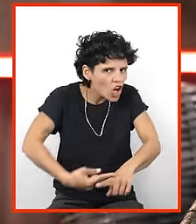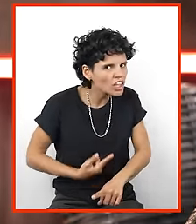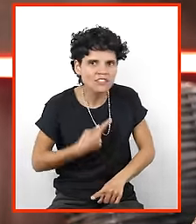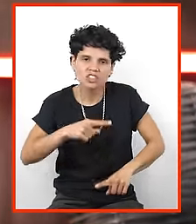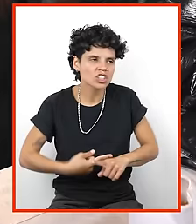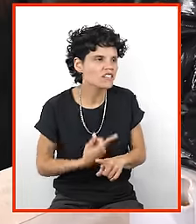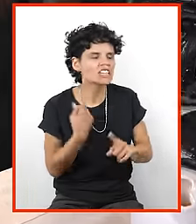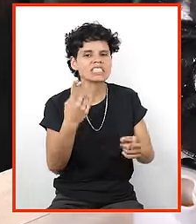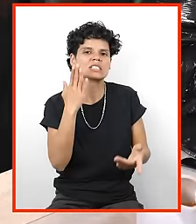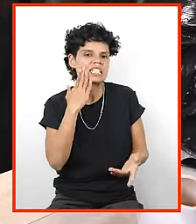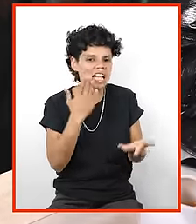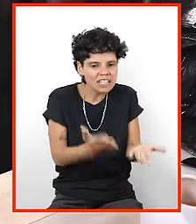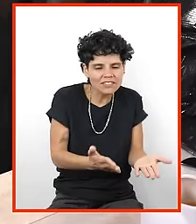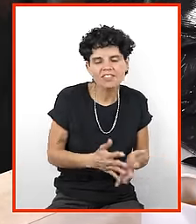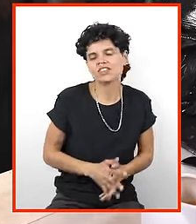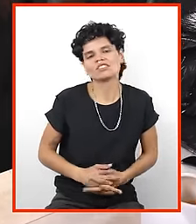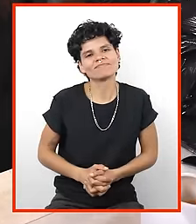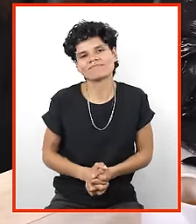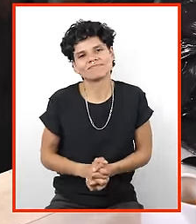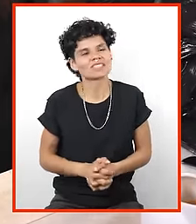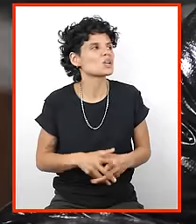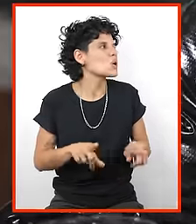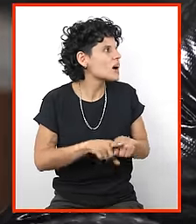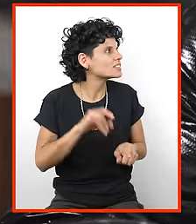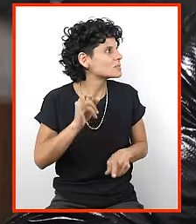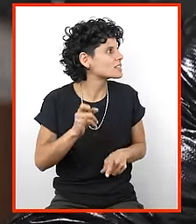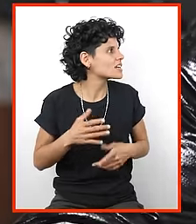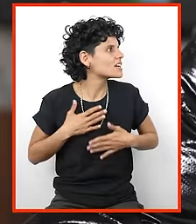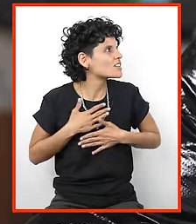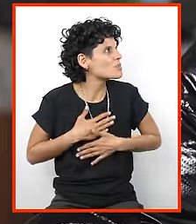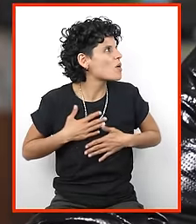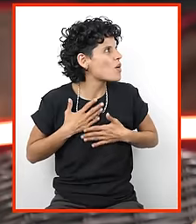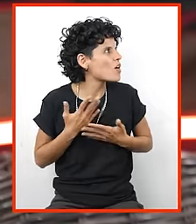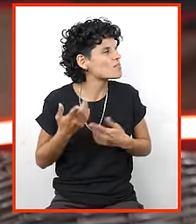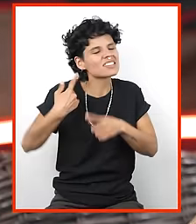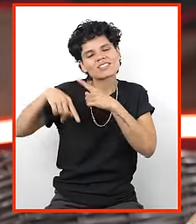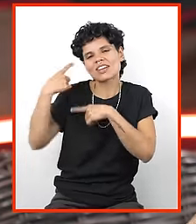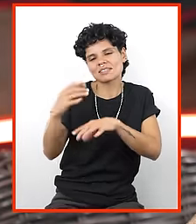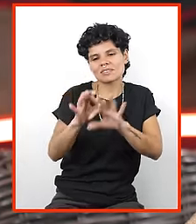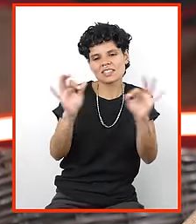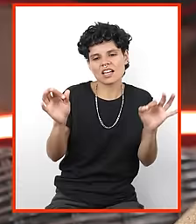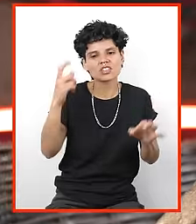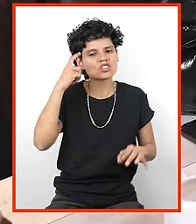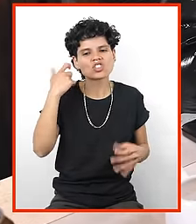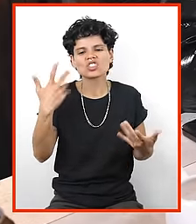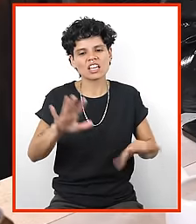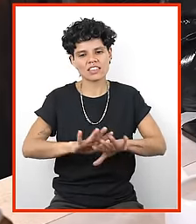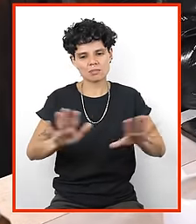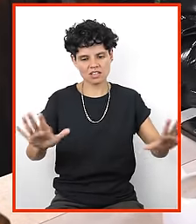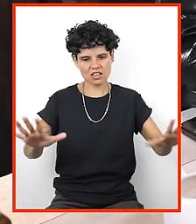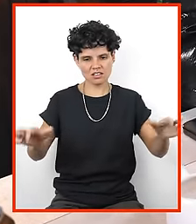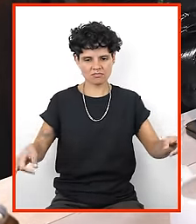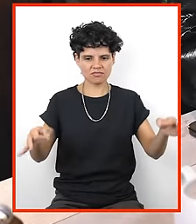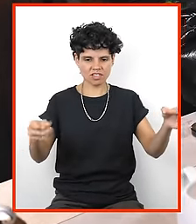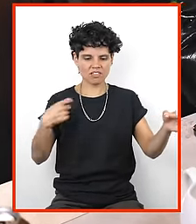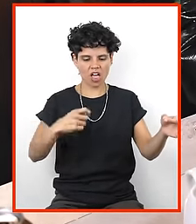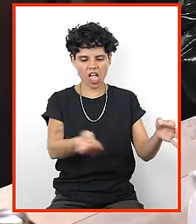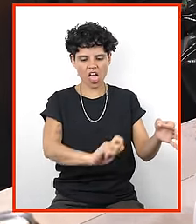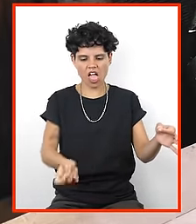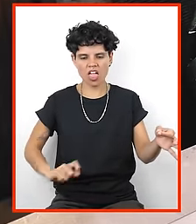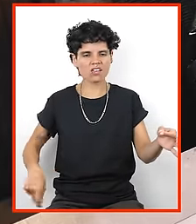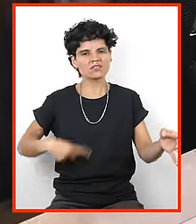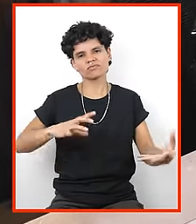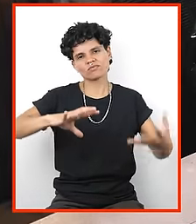Están bien portados. Sí, no, así es que siempre pasan anécdotas con eso. Sí. Yo creo que ya terminé, no quiero. A mí una vez me pasó en una animación.